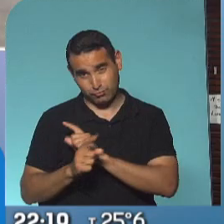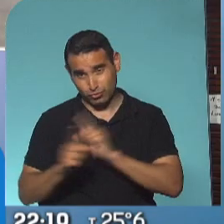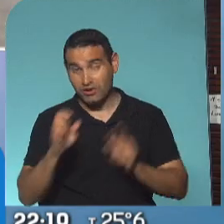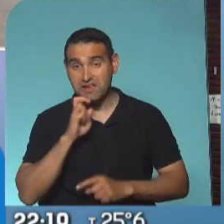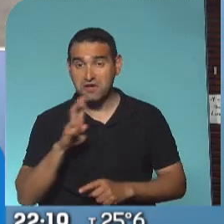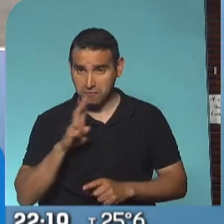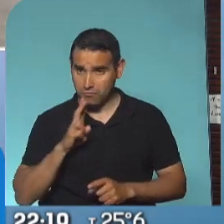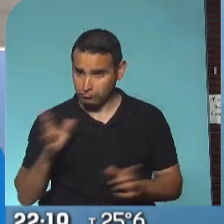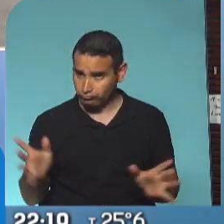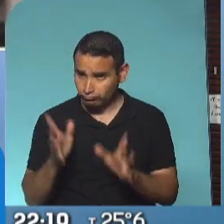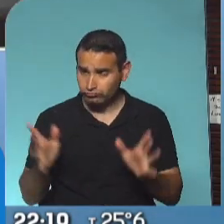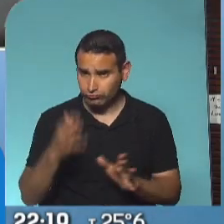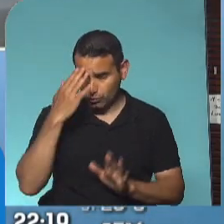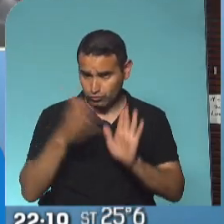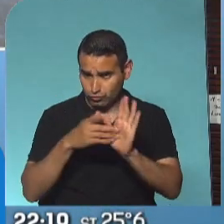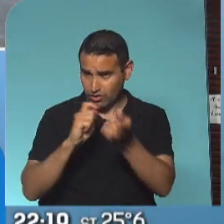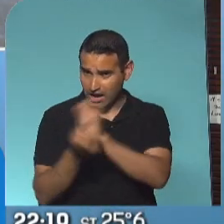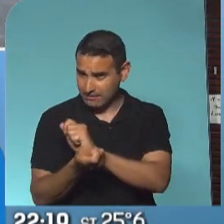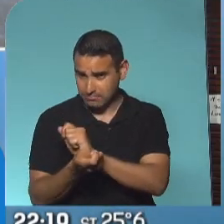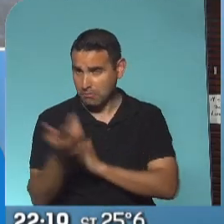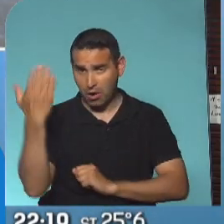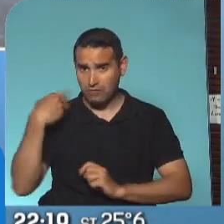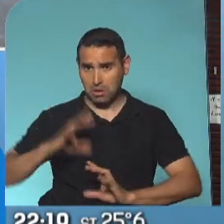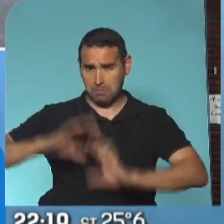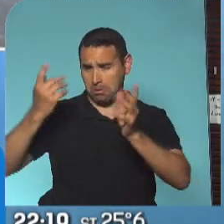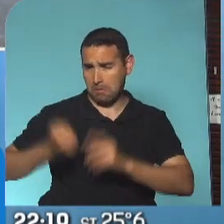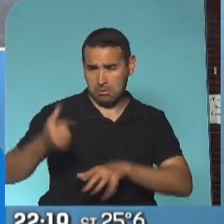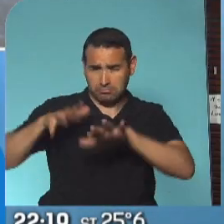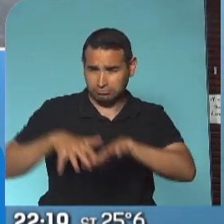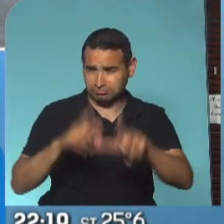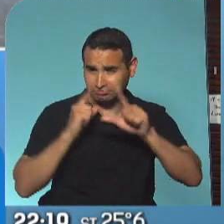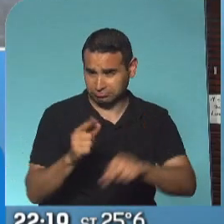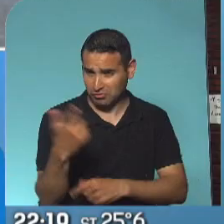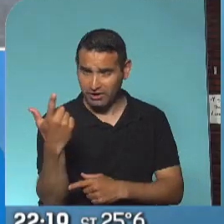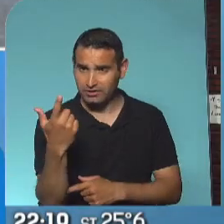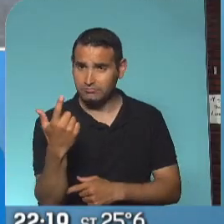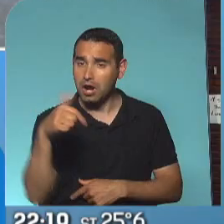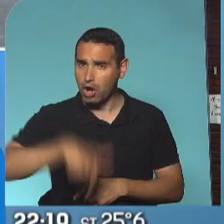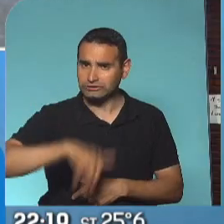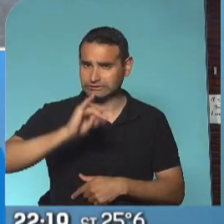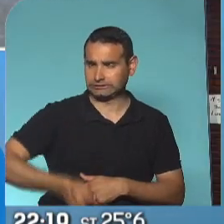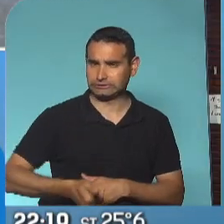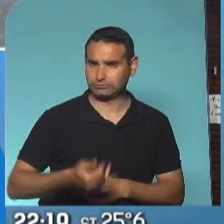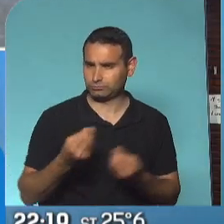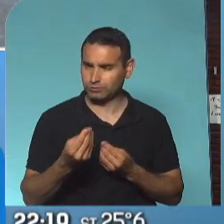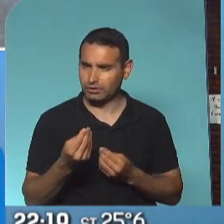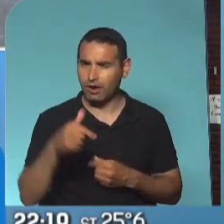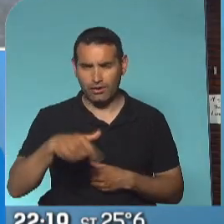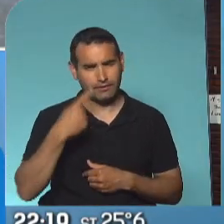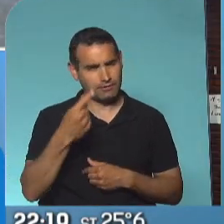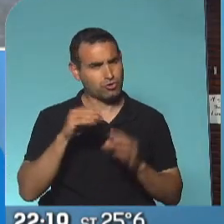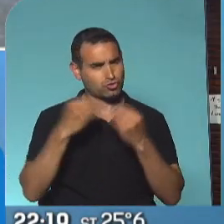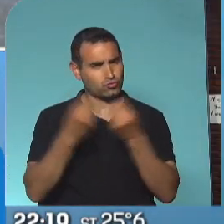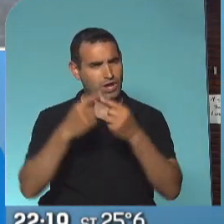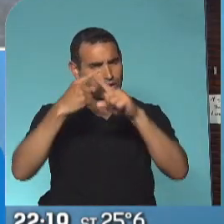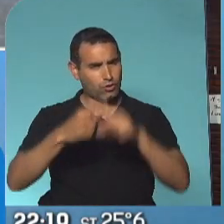Evo Morales, ni tampoco en este caso cuando evidentemente había una manipulación de los